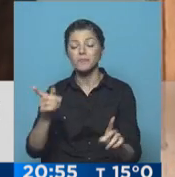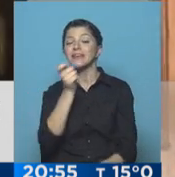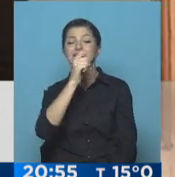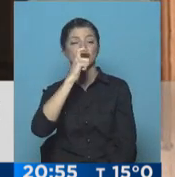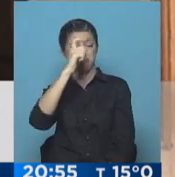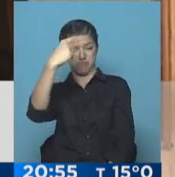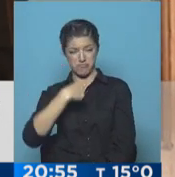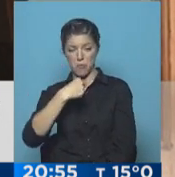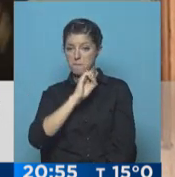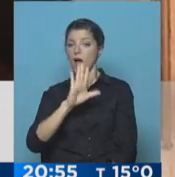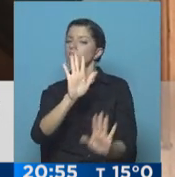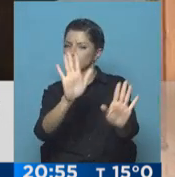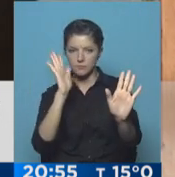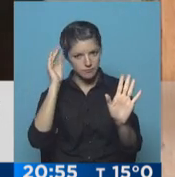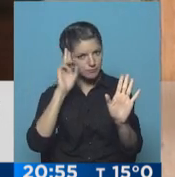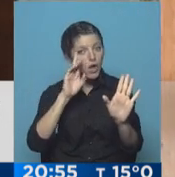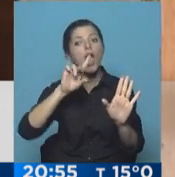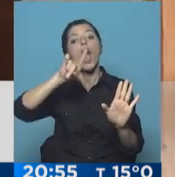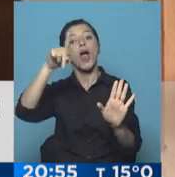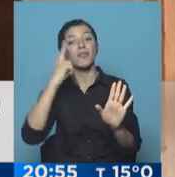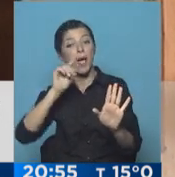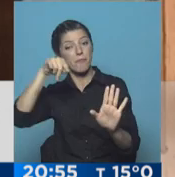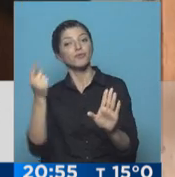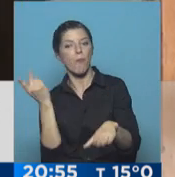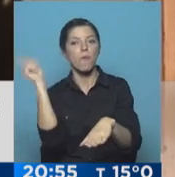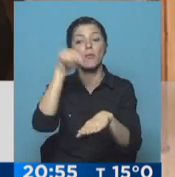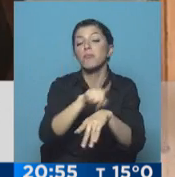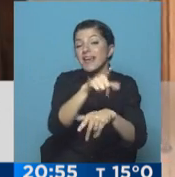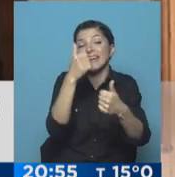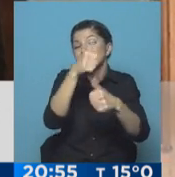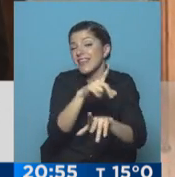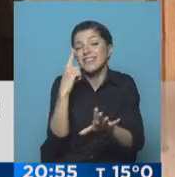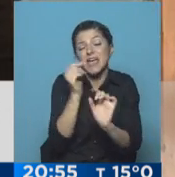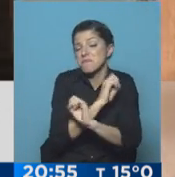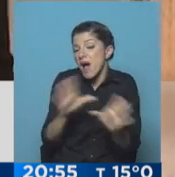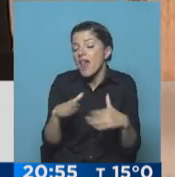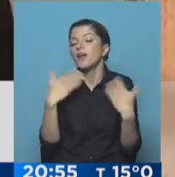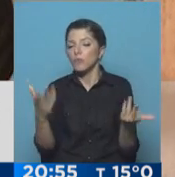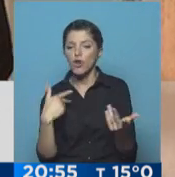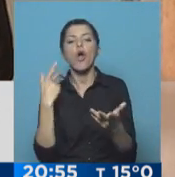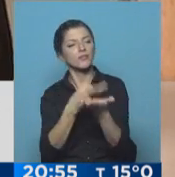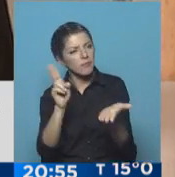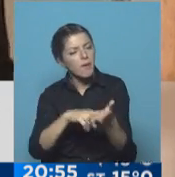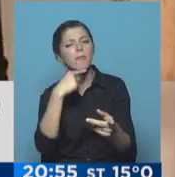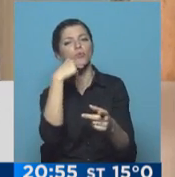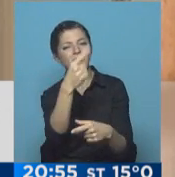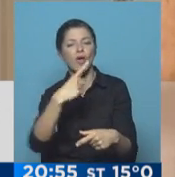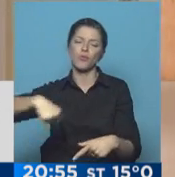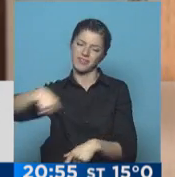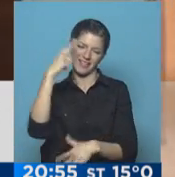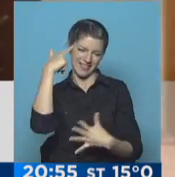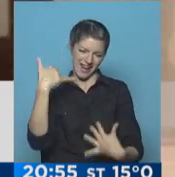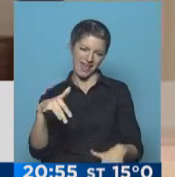no importa. Volví al otro día, que a lo mejor ese día tuvo un mal día, y volví a explicarle y preguntarle. Ustedes son